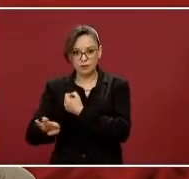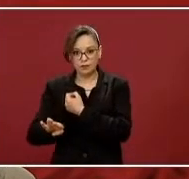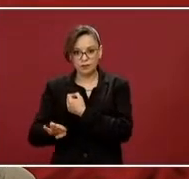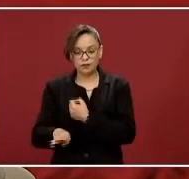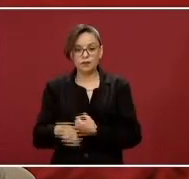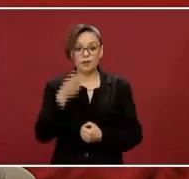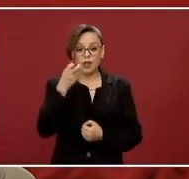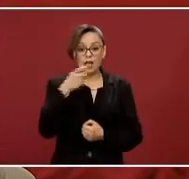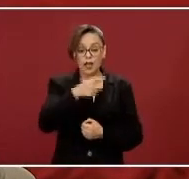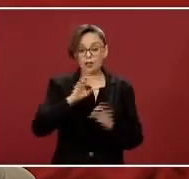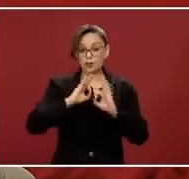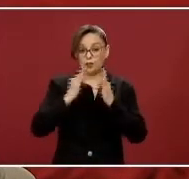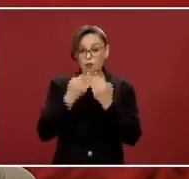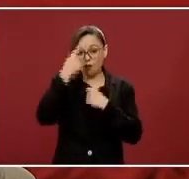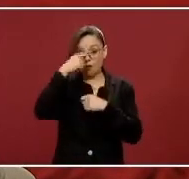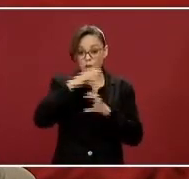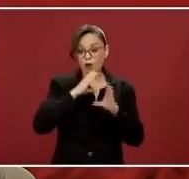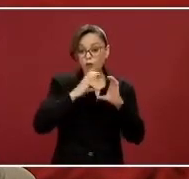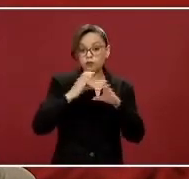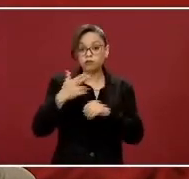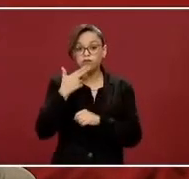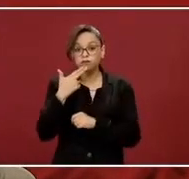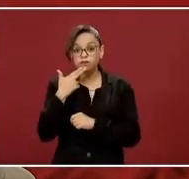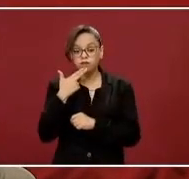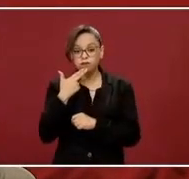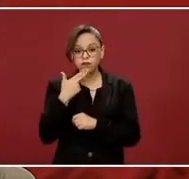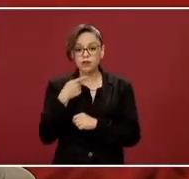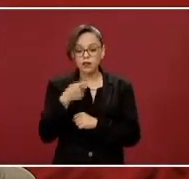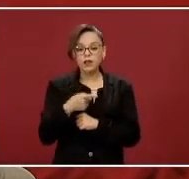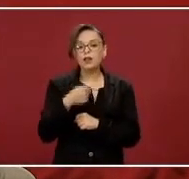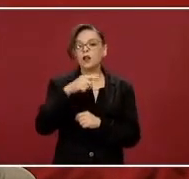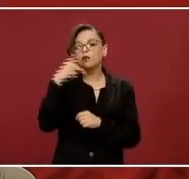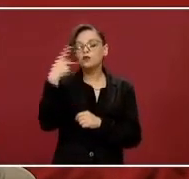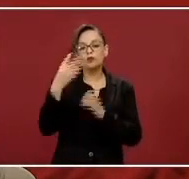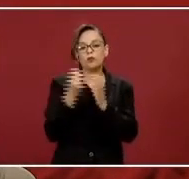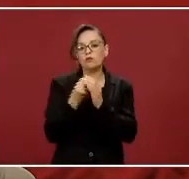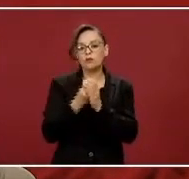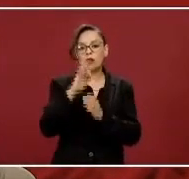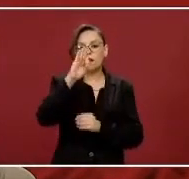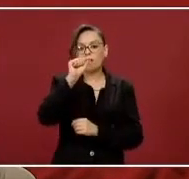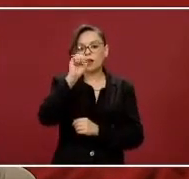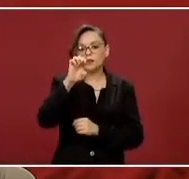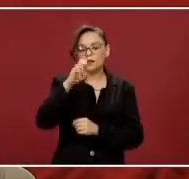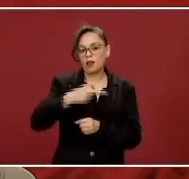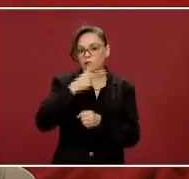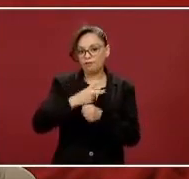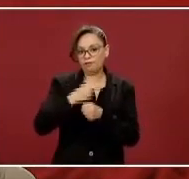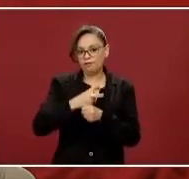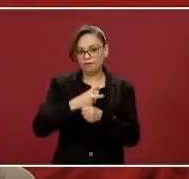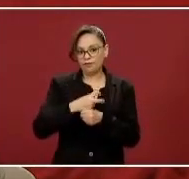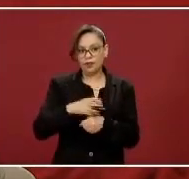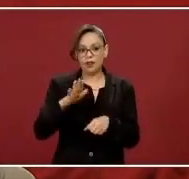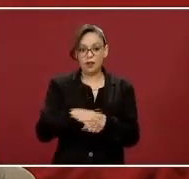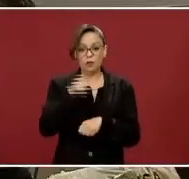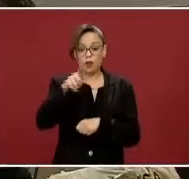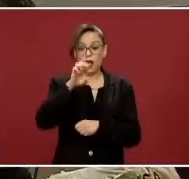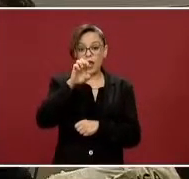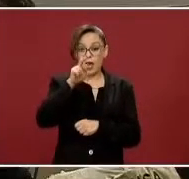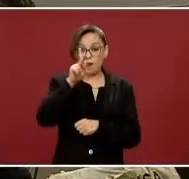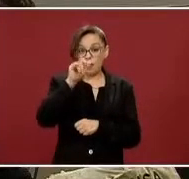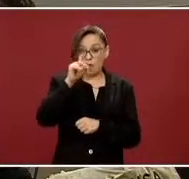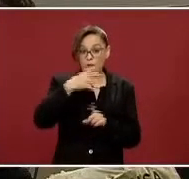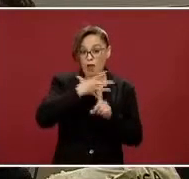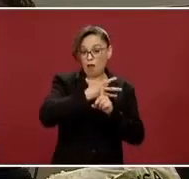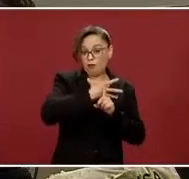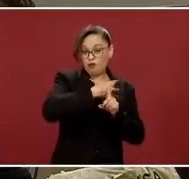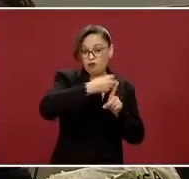Porque si uno se tarda, ya no puede alcanzar a la epidemia. La epidemia crece tan rápidamente que a